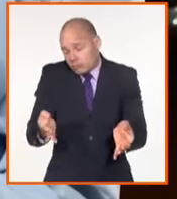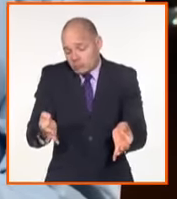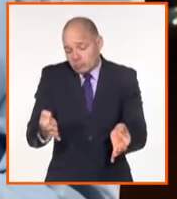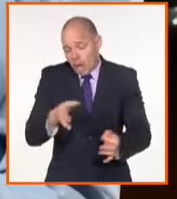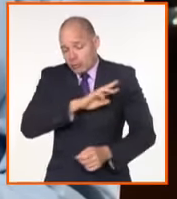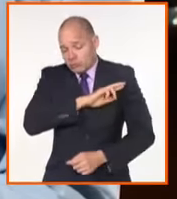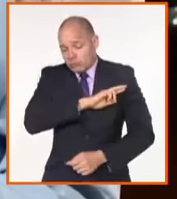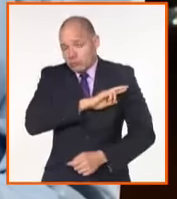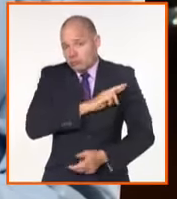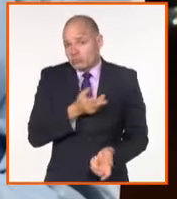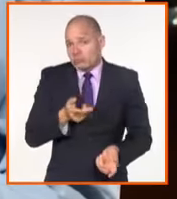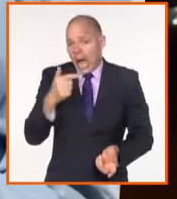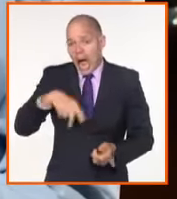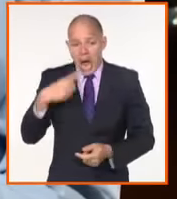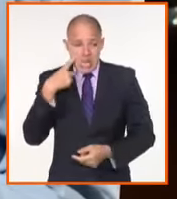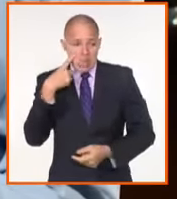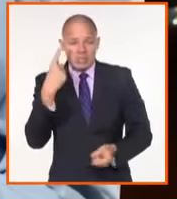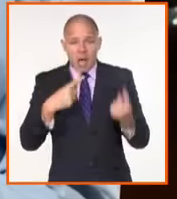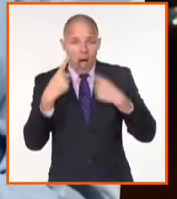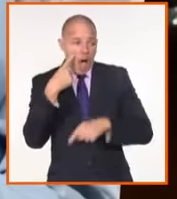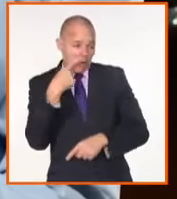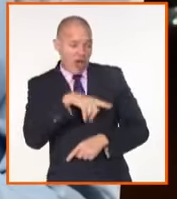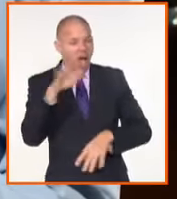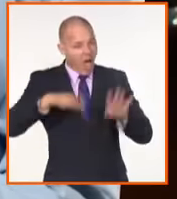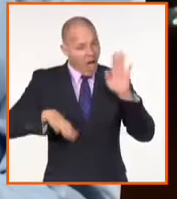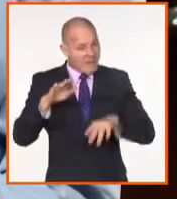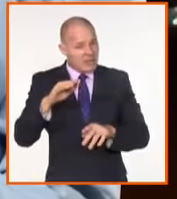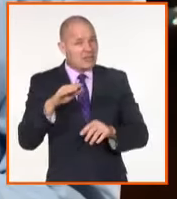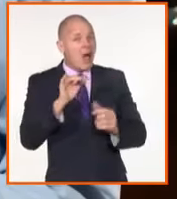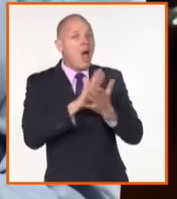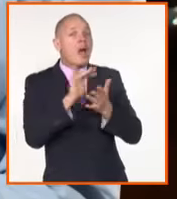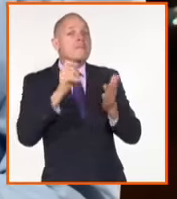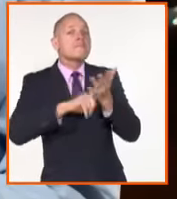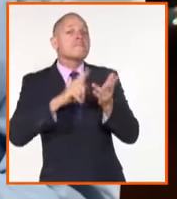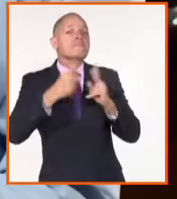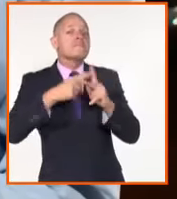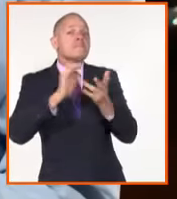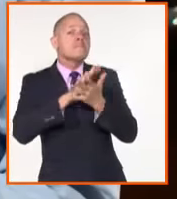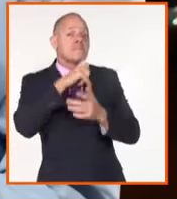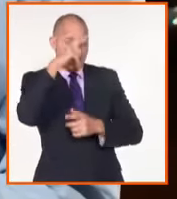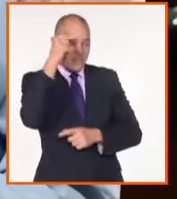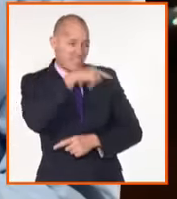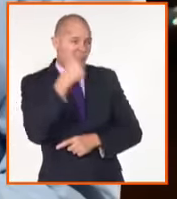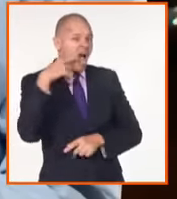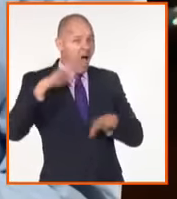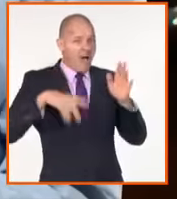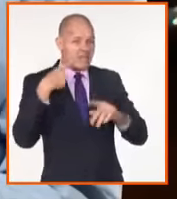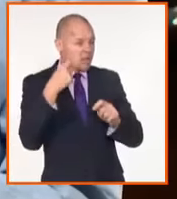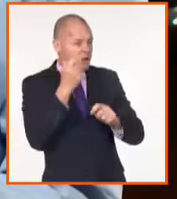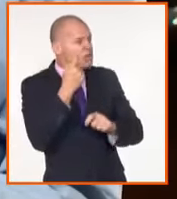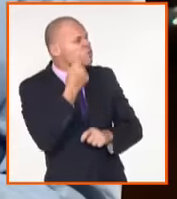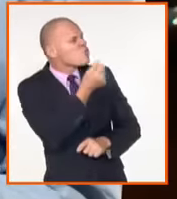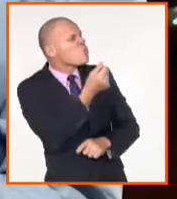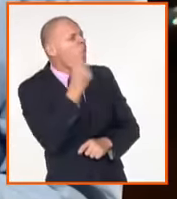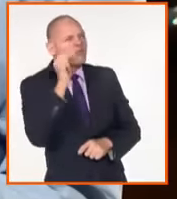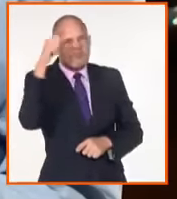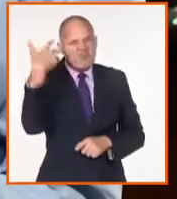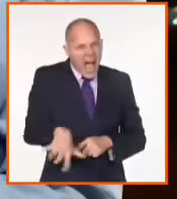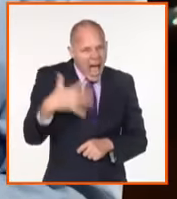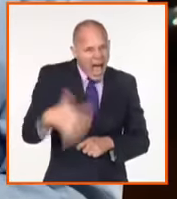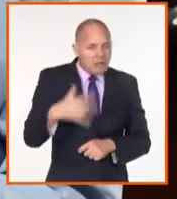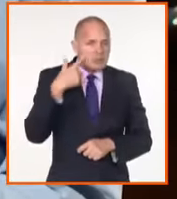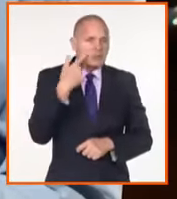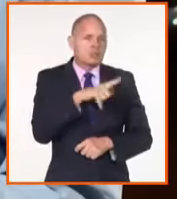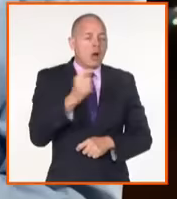en algunos casos sí han existido precios abusivos, precios especulativos, y todo esto, en todo esto también